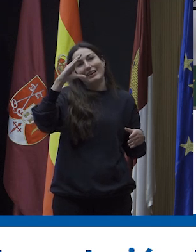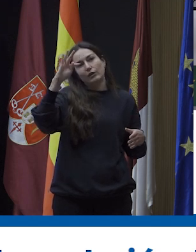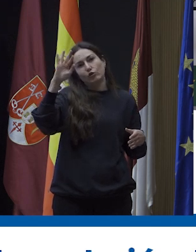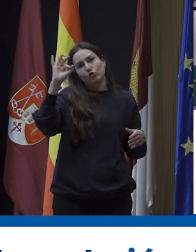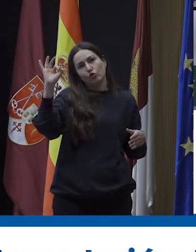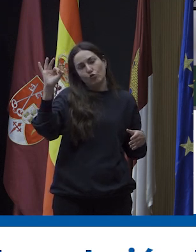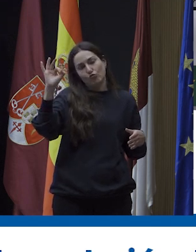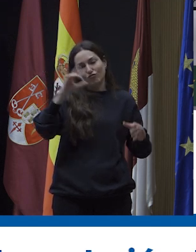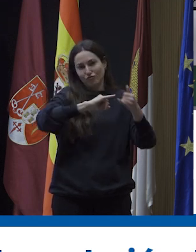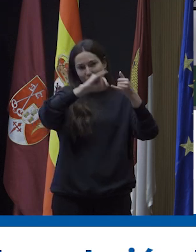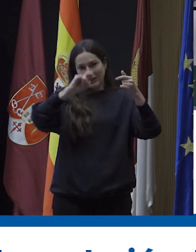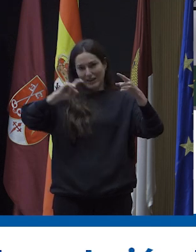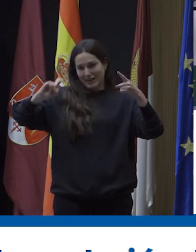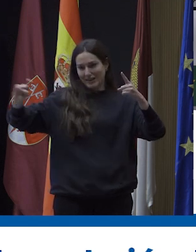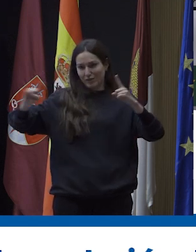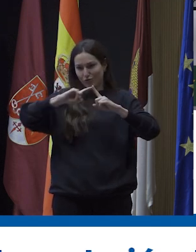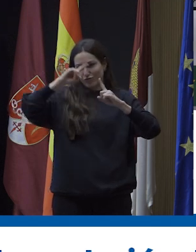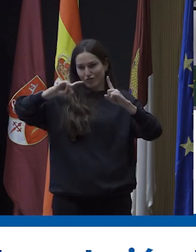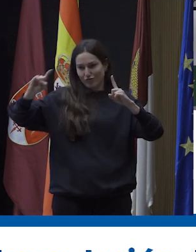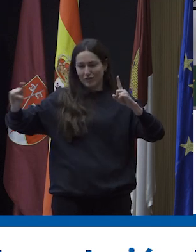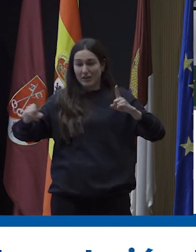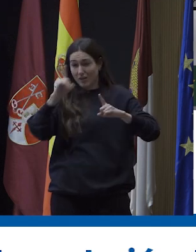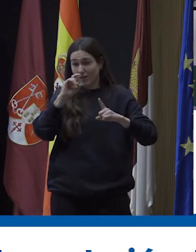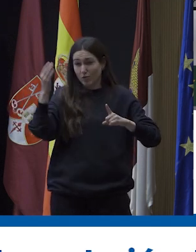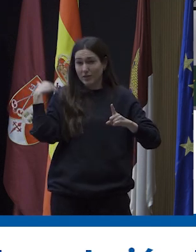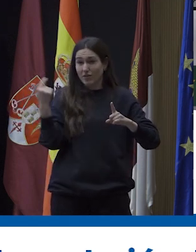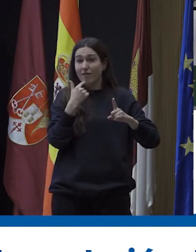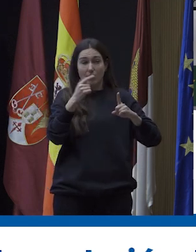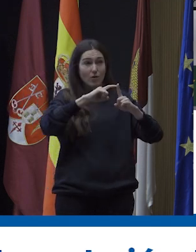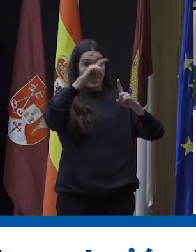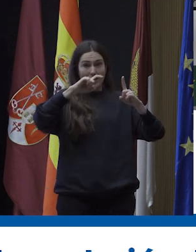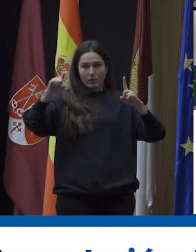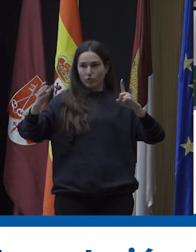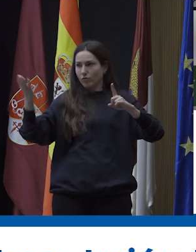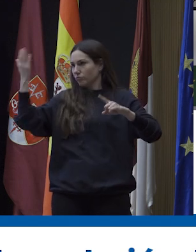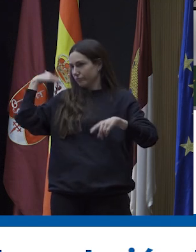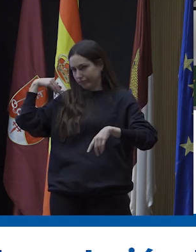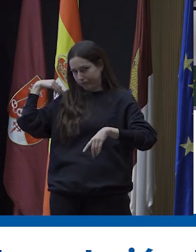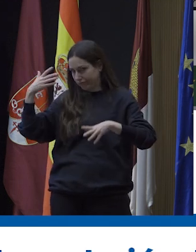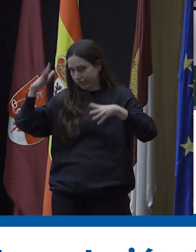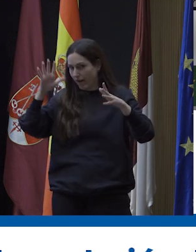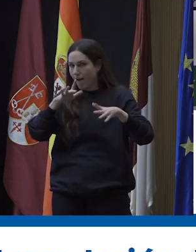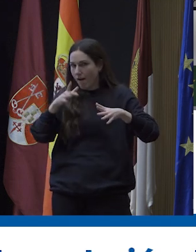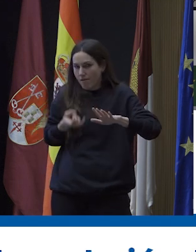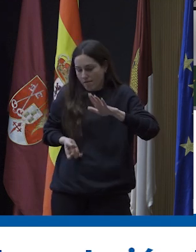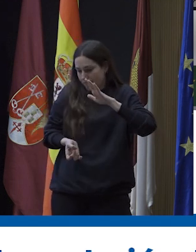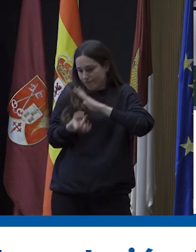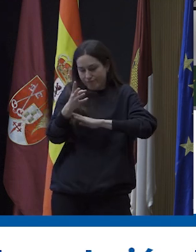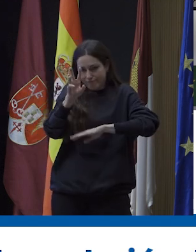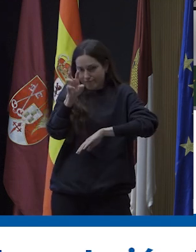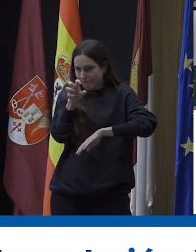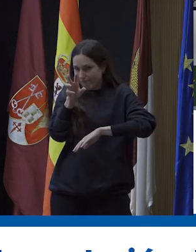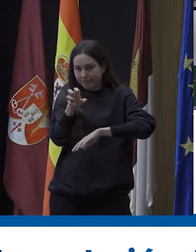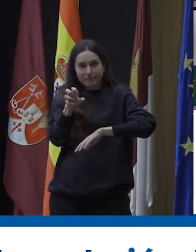Recordemos que ya lo vimos el año pasado cuando hablamos del electro, que el electro entonces era una cosa todavía muy experimental para hacerlo en un